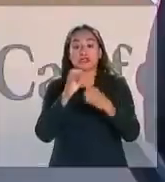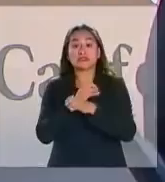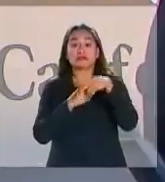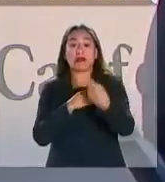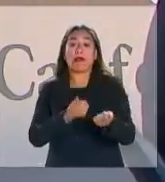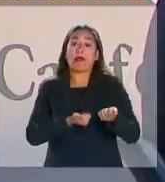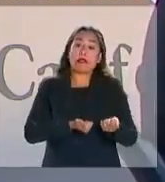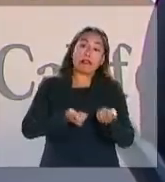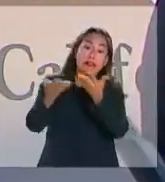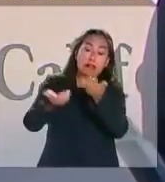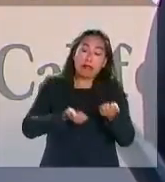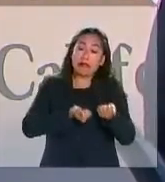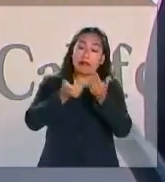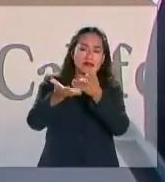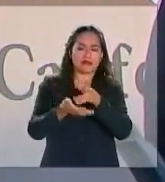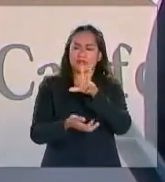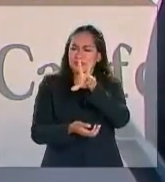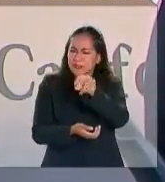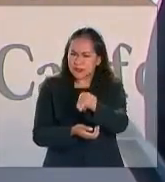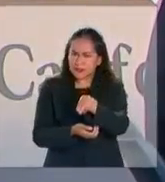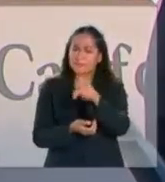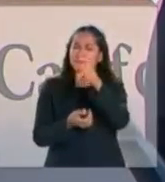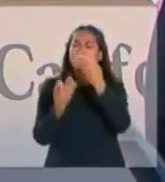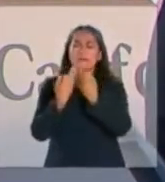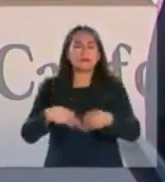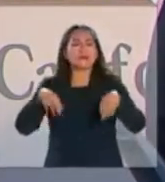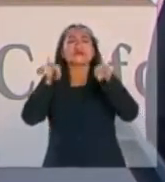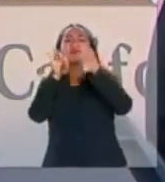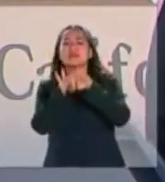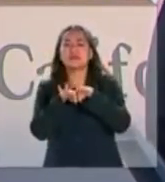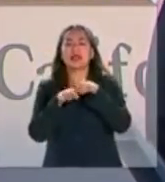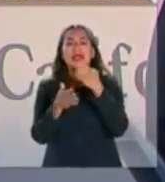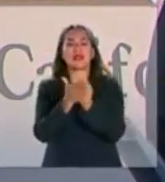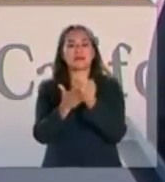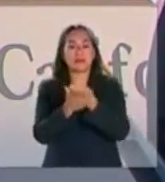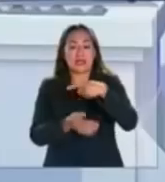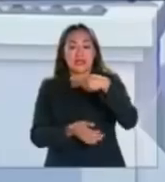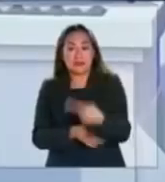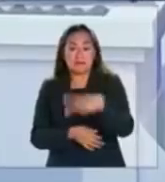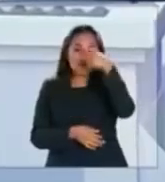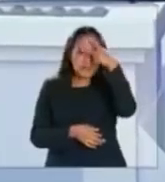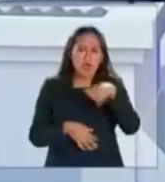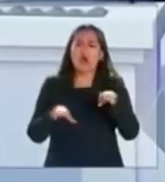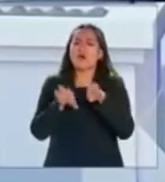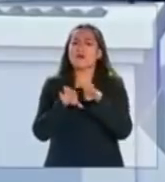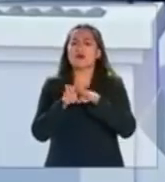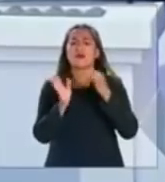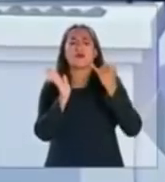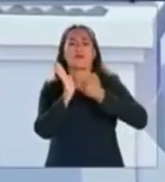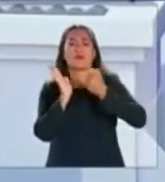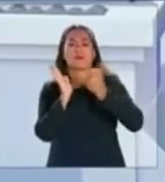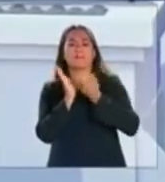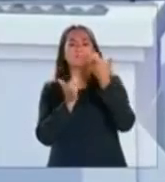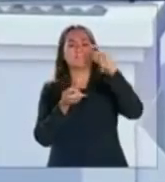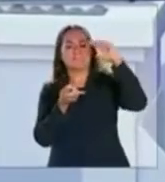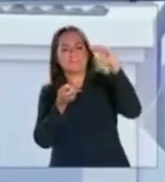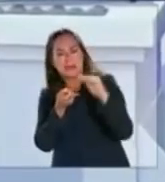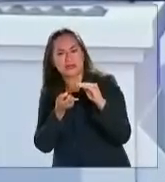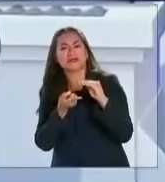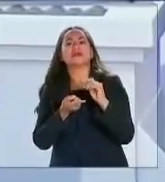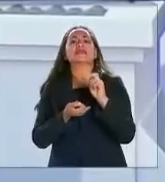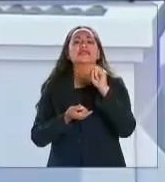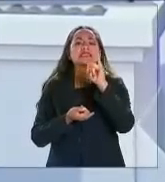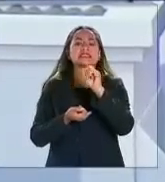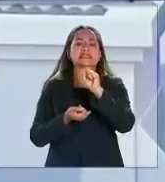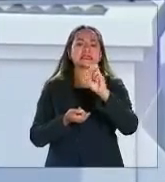extranjeras potenciar la economía nacional bajando impuestos tiempos sobre la renta del 35 al 30 del iva del